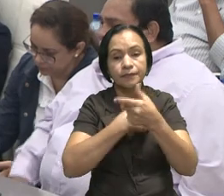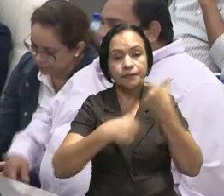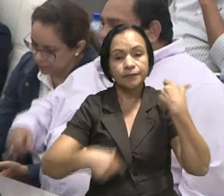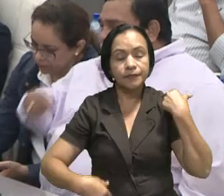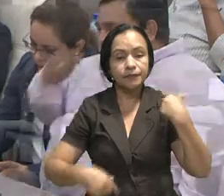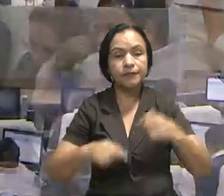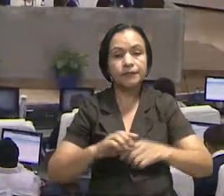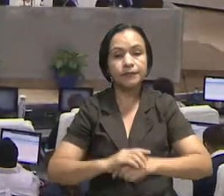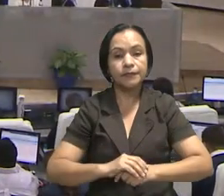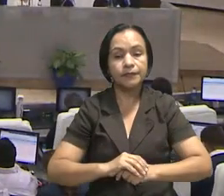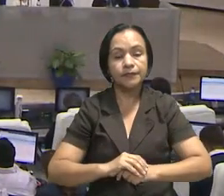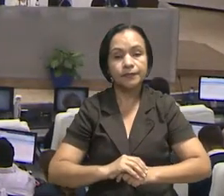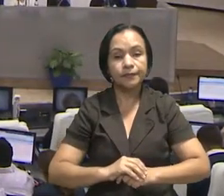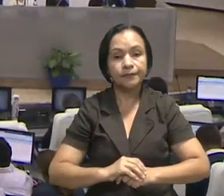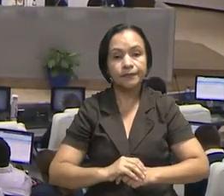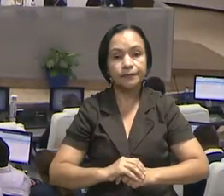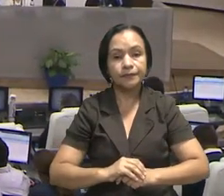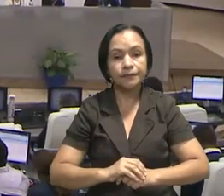presidente.